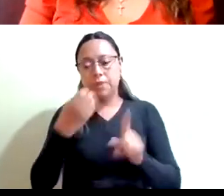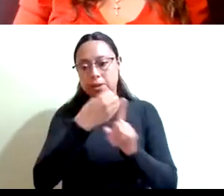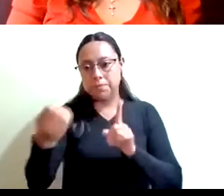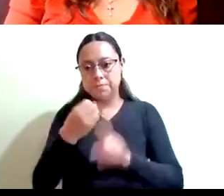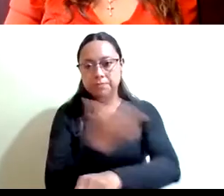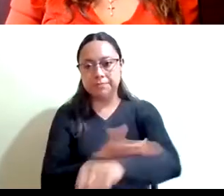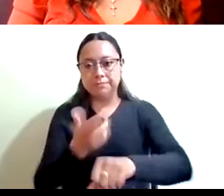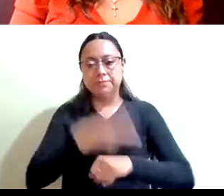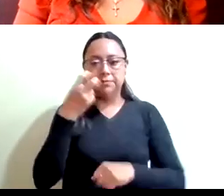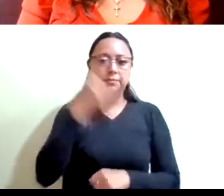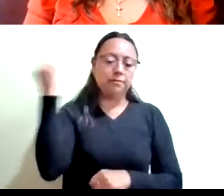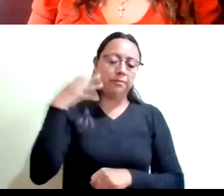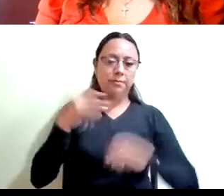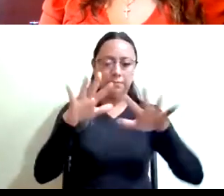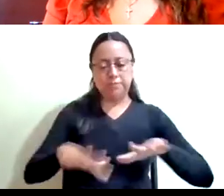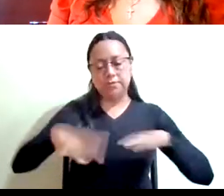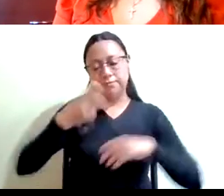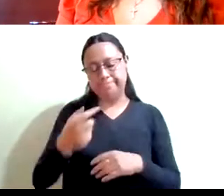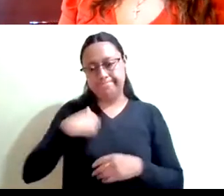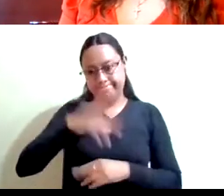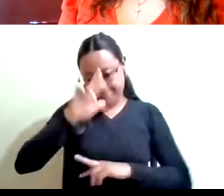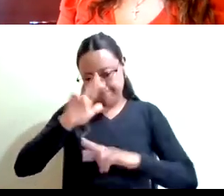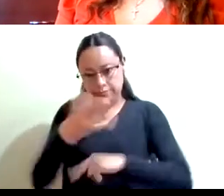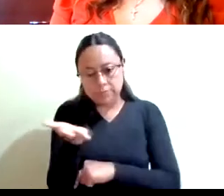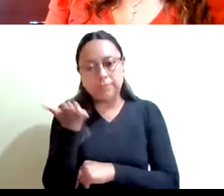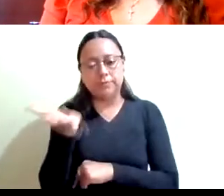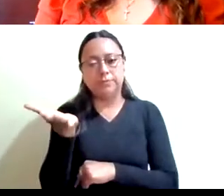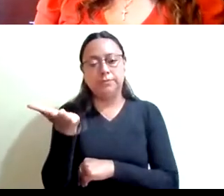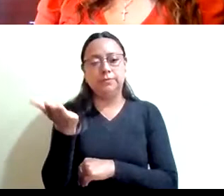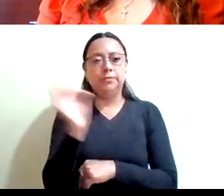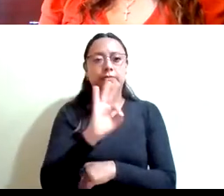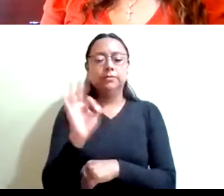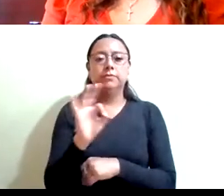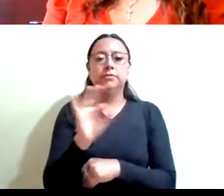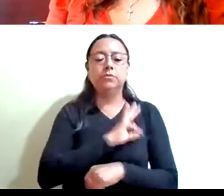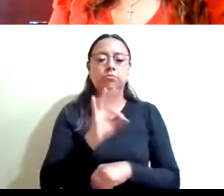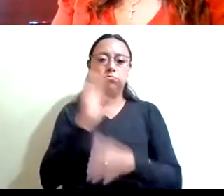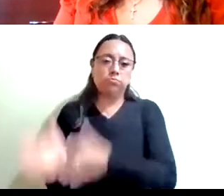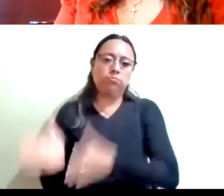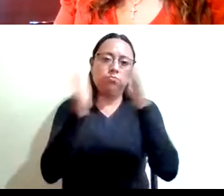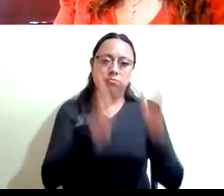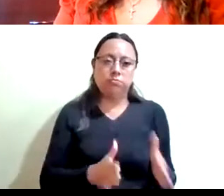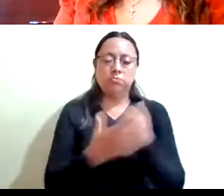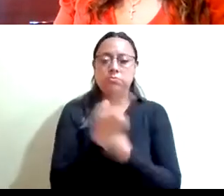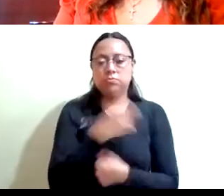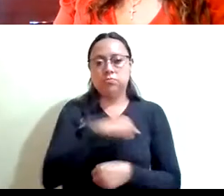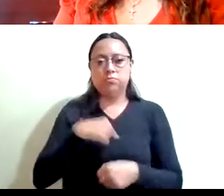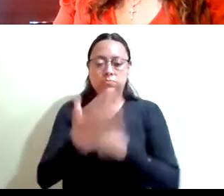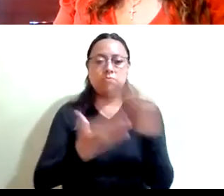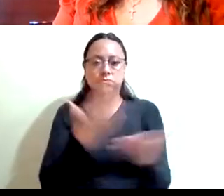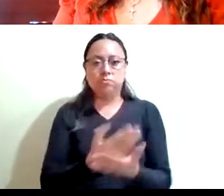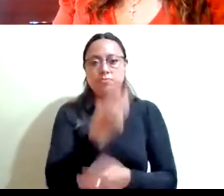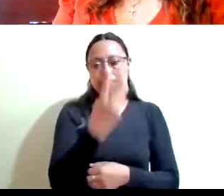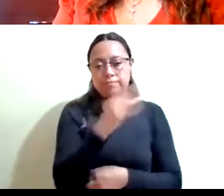Congreso, por lo que le pediría respetuosamente, pues a lo mejor posponer, porque si los planteamos a las 3:30 y 6 de la